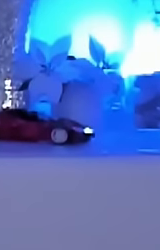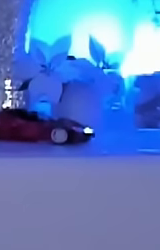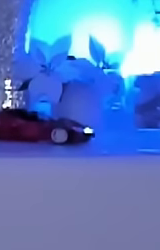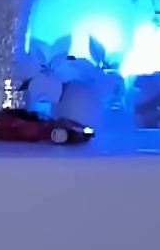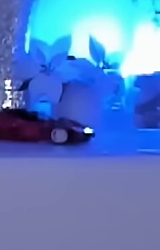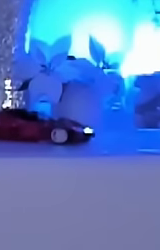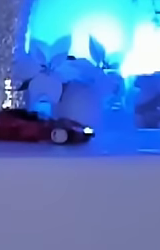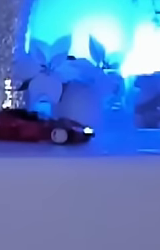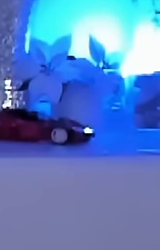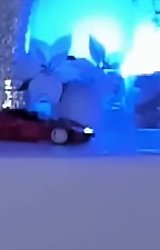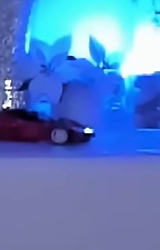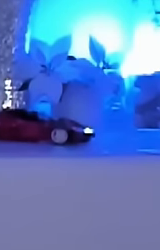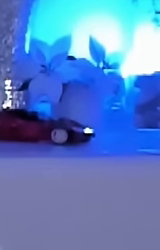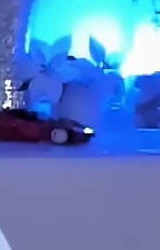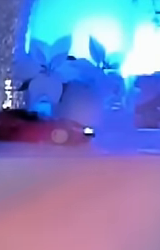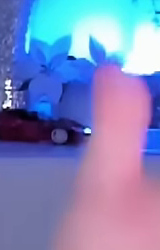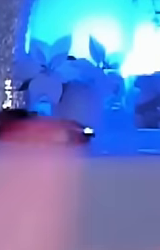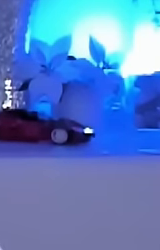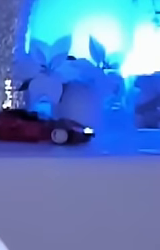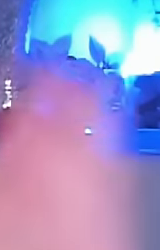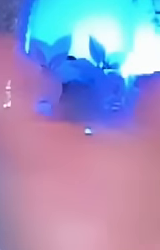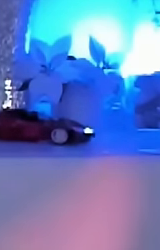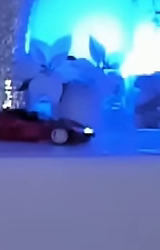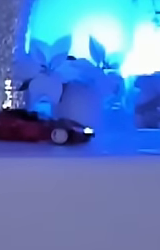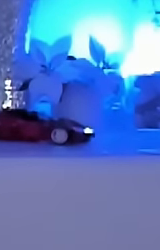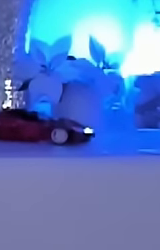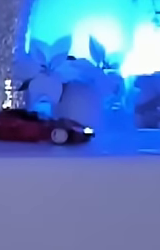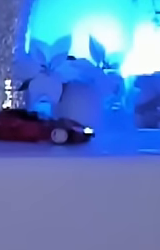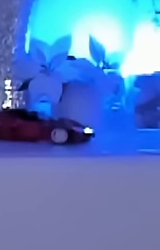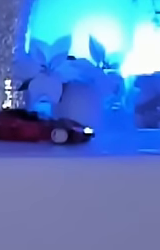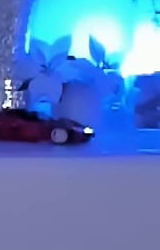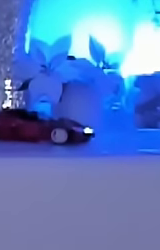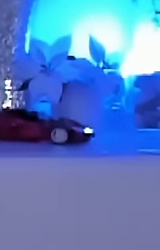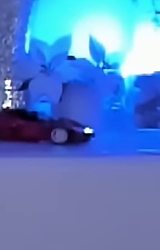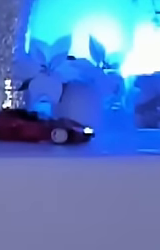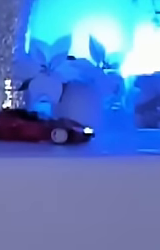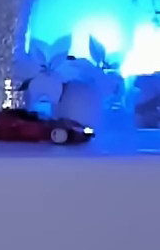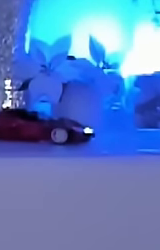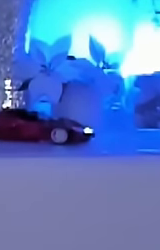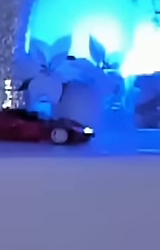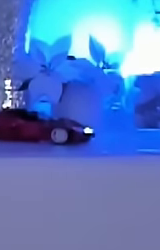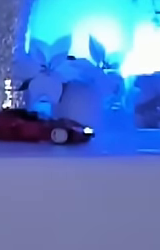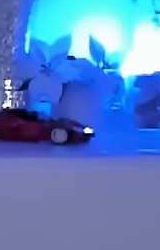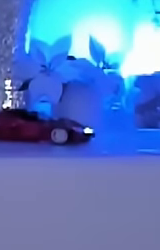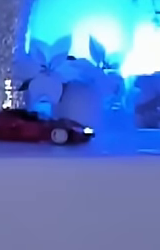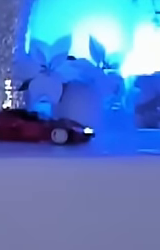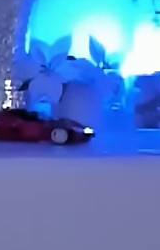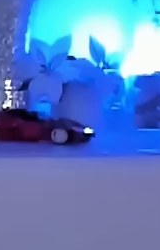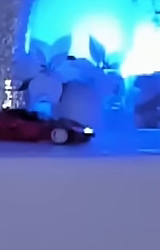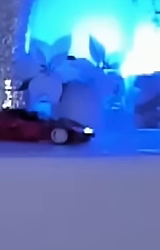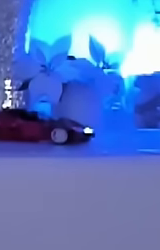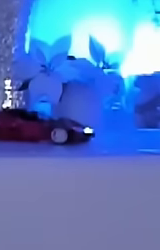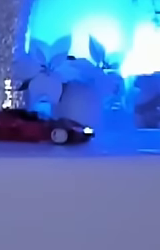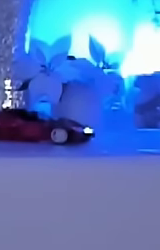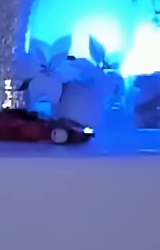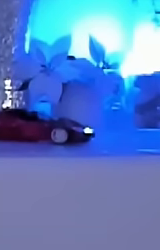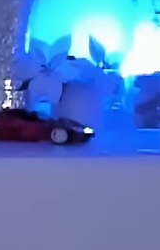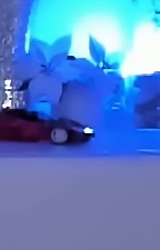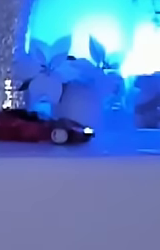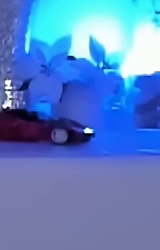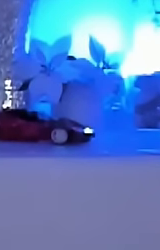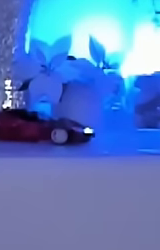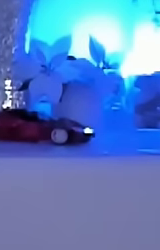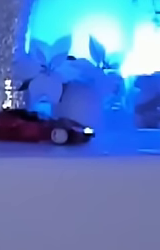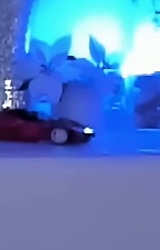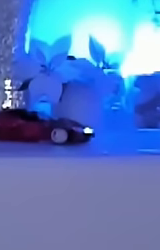en todo su cuerpo. Así que imagínate grupos de 6, 7, 8, 10 personas que van todos con una